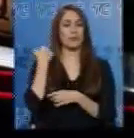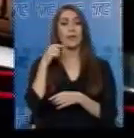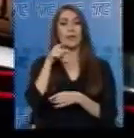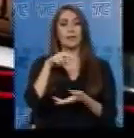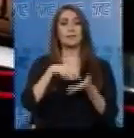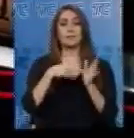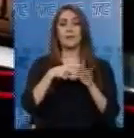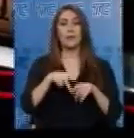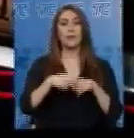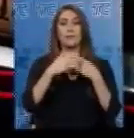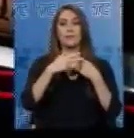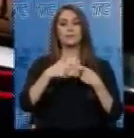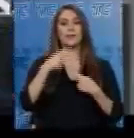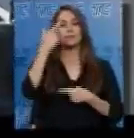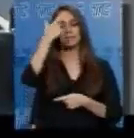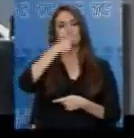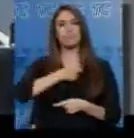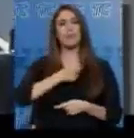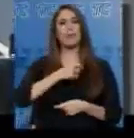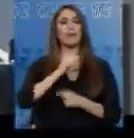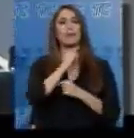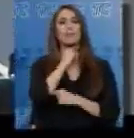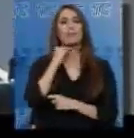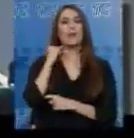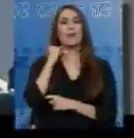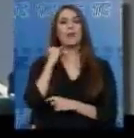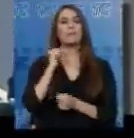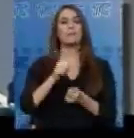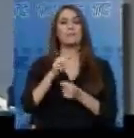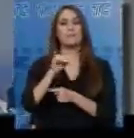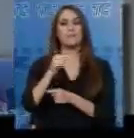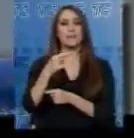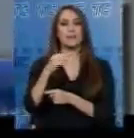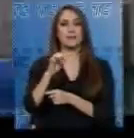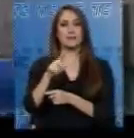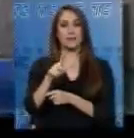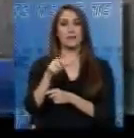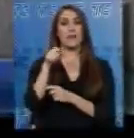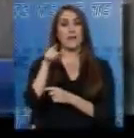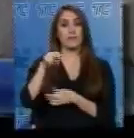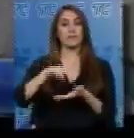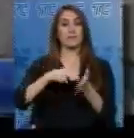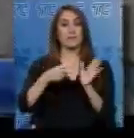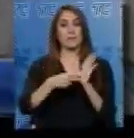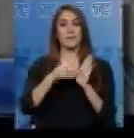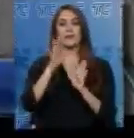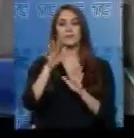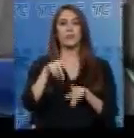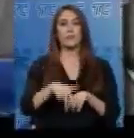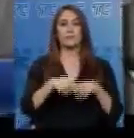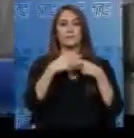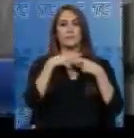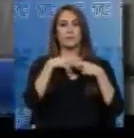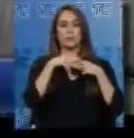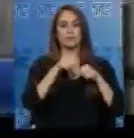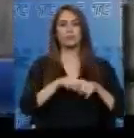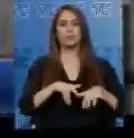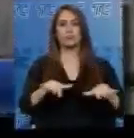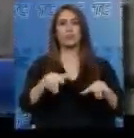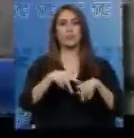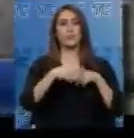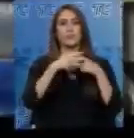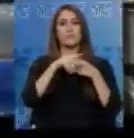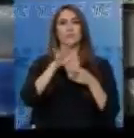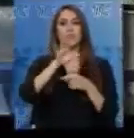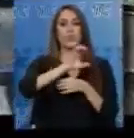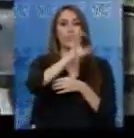lugar hay una estatua del hermano Miguel con niños alrededor. San Blas nació como un caserío de paso. Era el camino que conducía